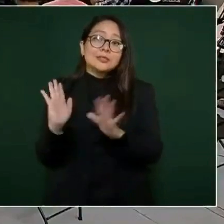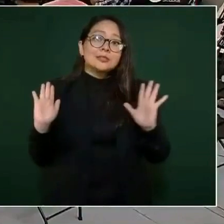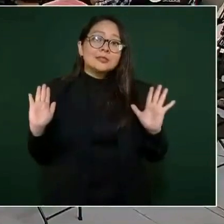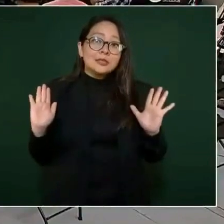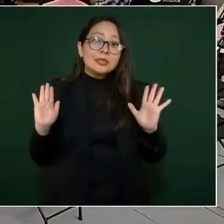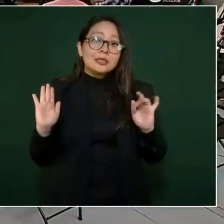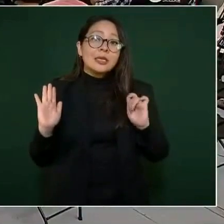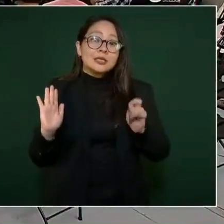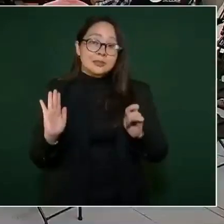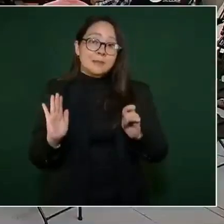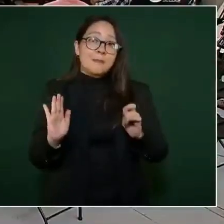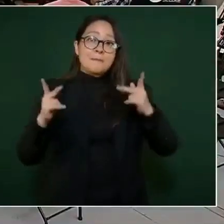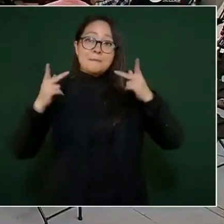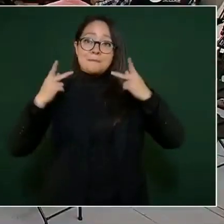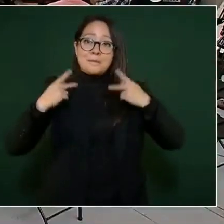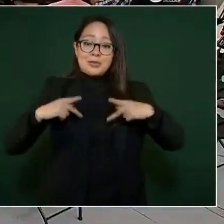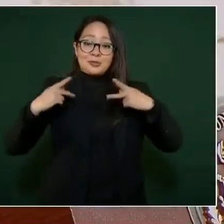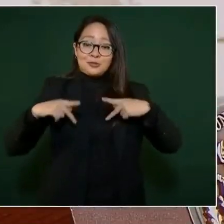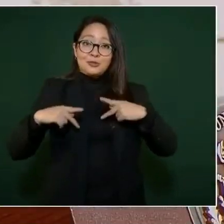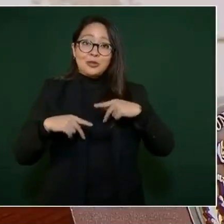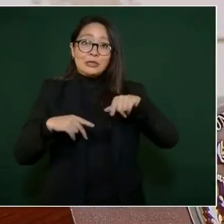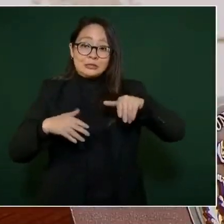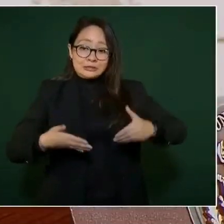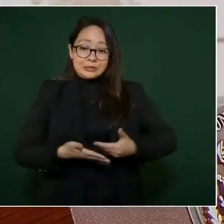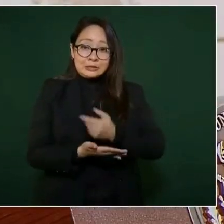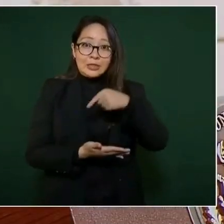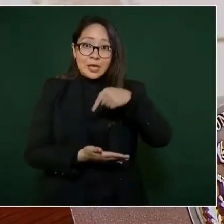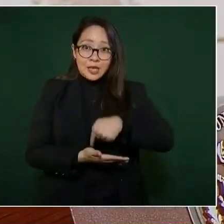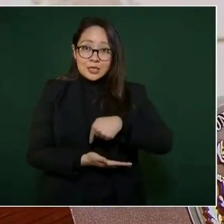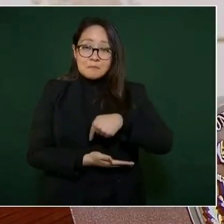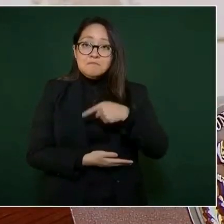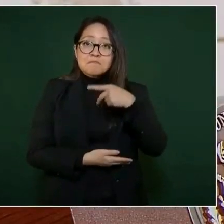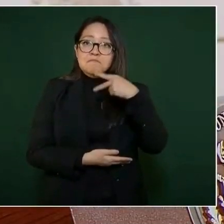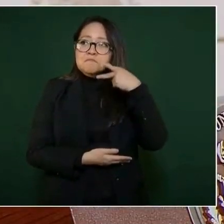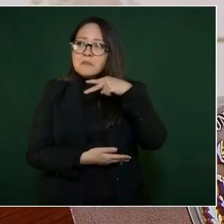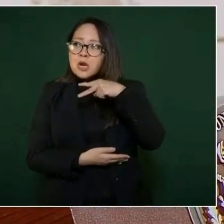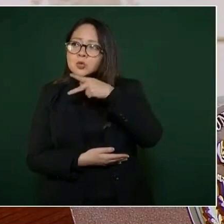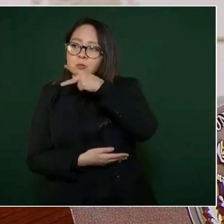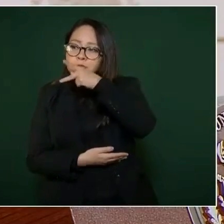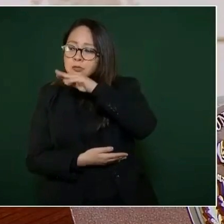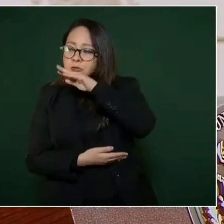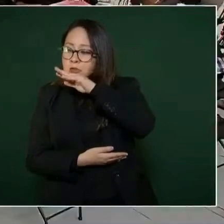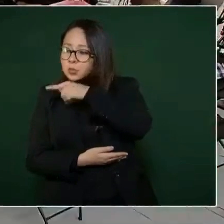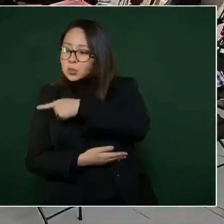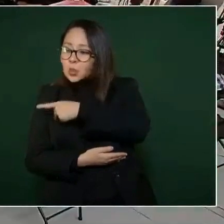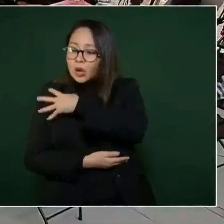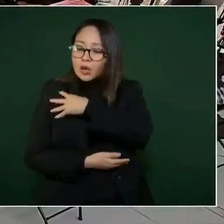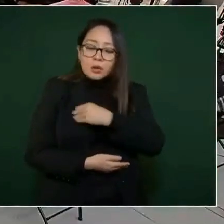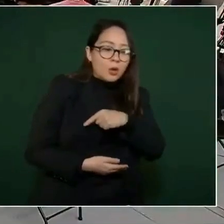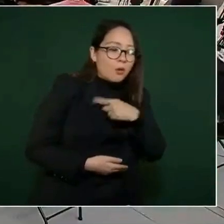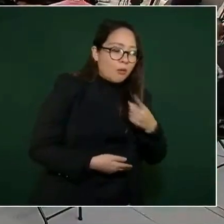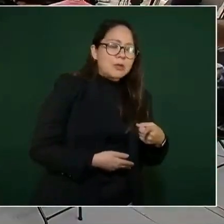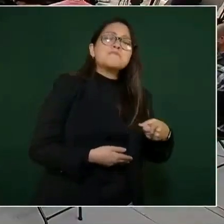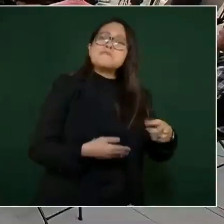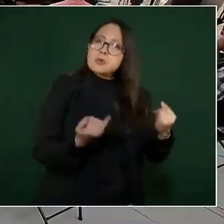los hijos de veracruzanos son veracruzanos. Creo que es el artículo